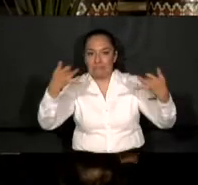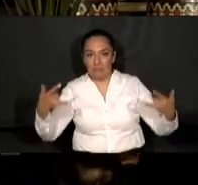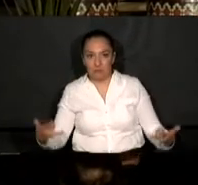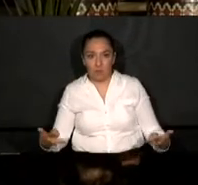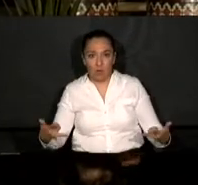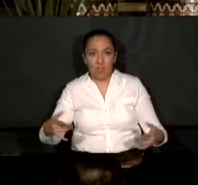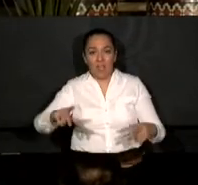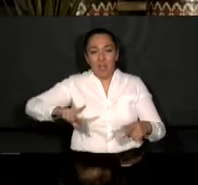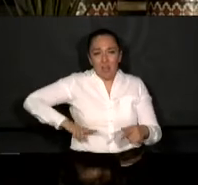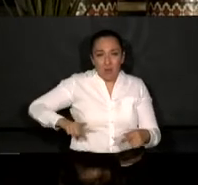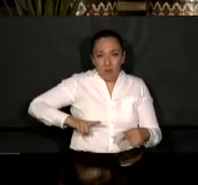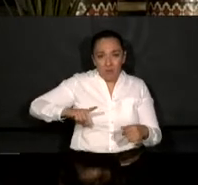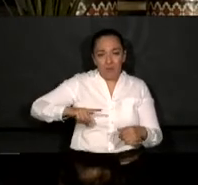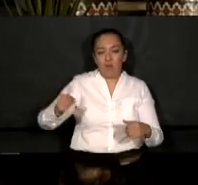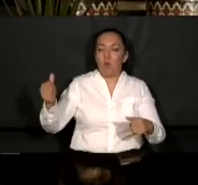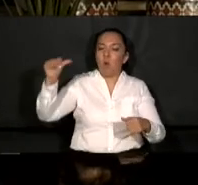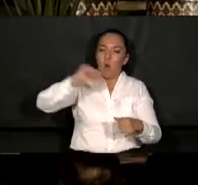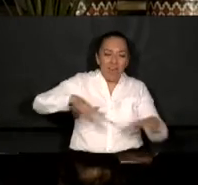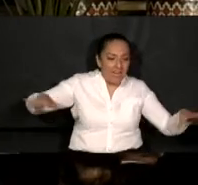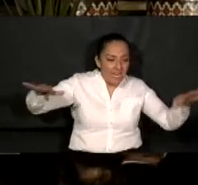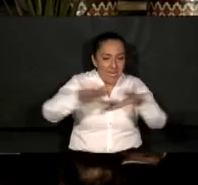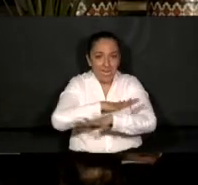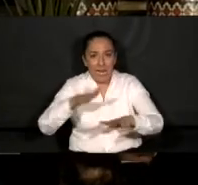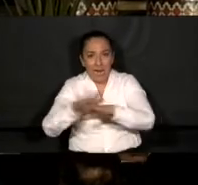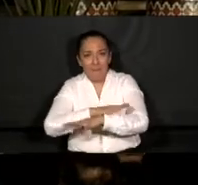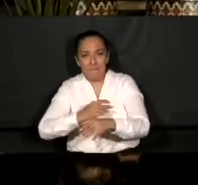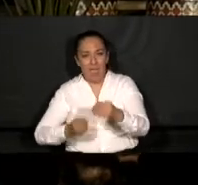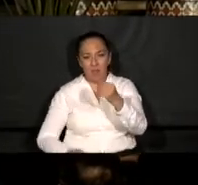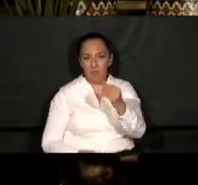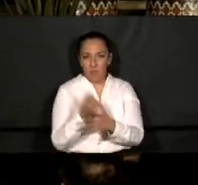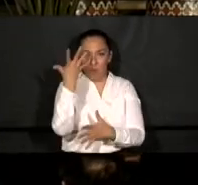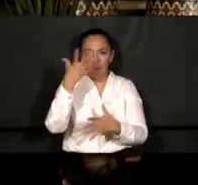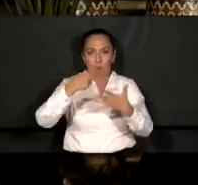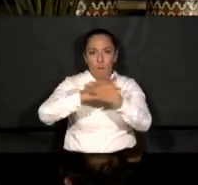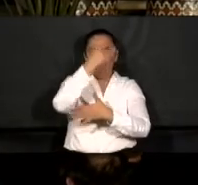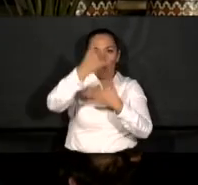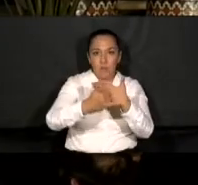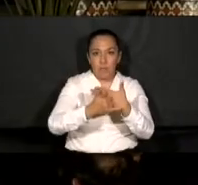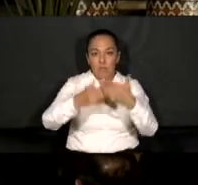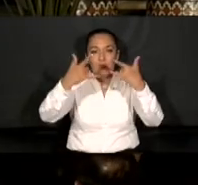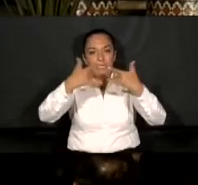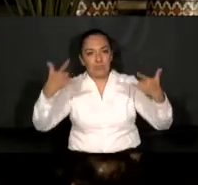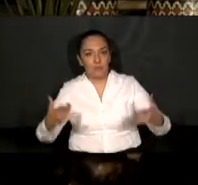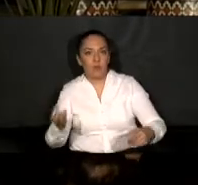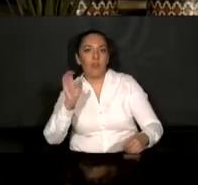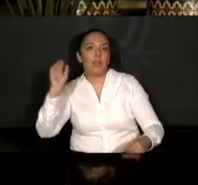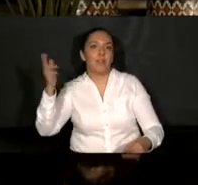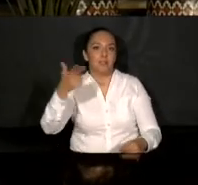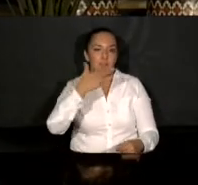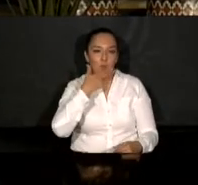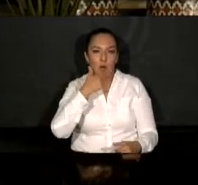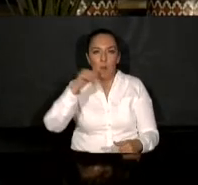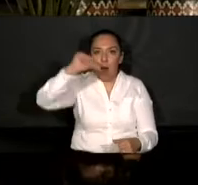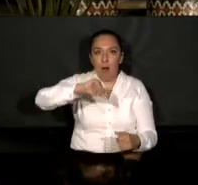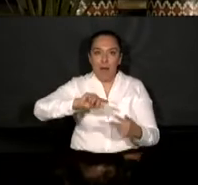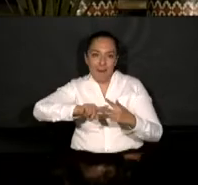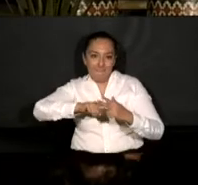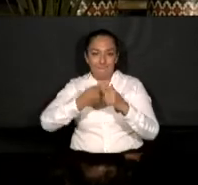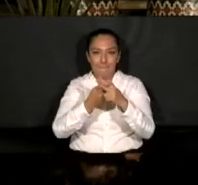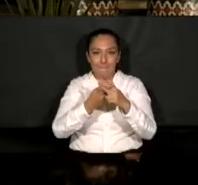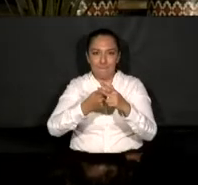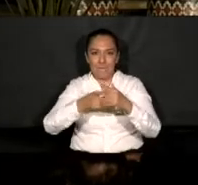Hoy comienza un nuevo capítulo en la historia de Chihuahua. Hoy comienza una nueva historia, una historia en que la